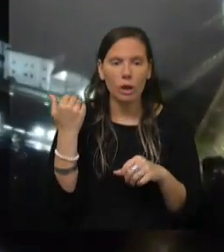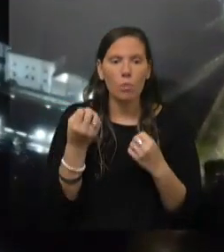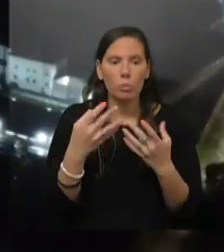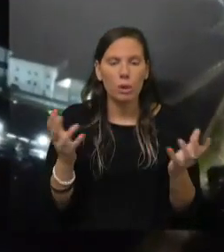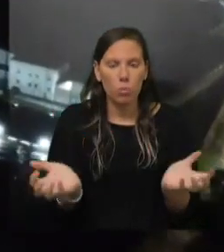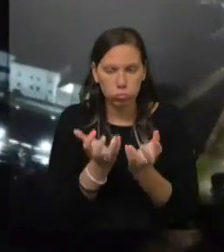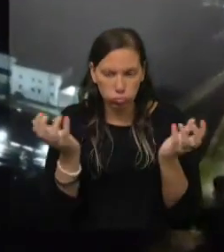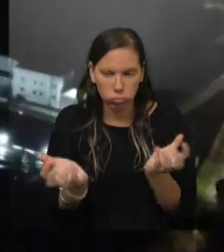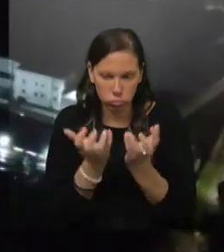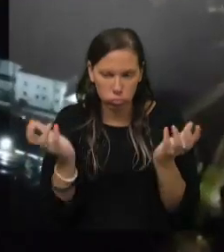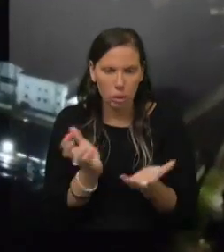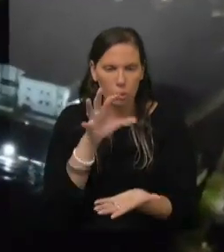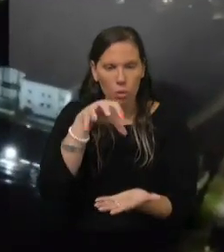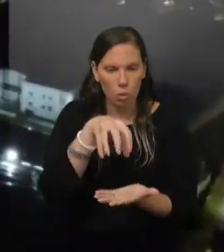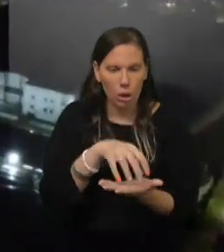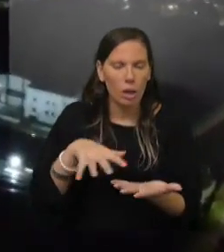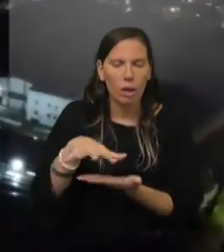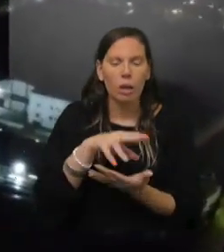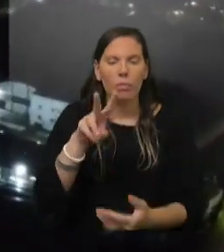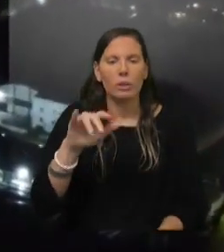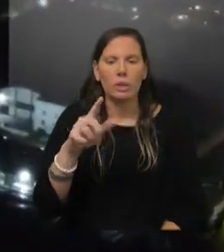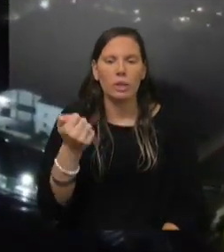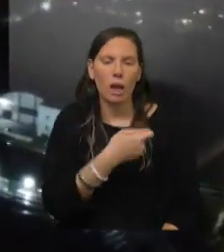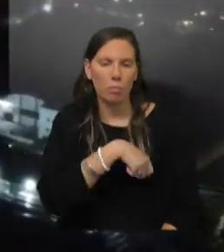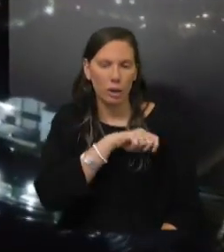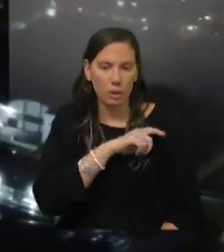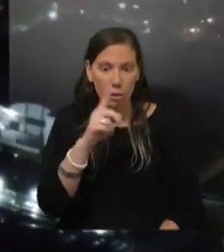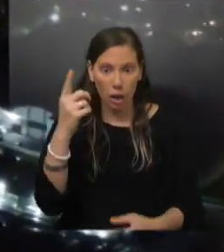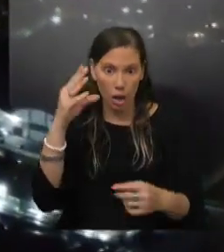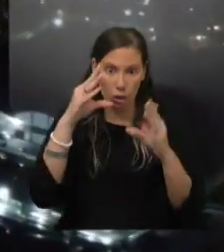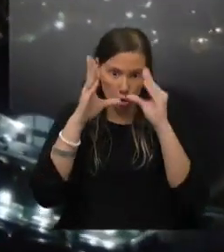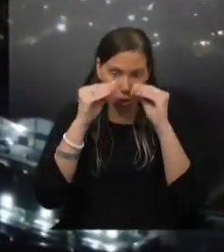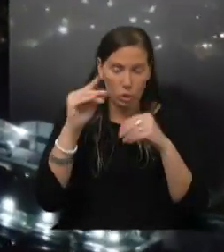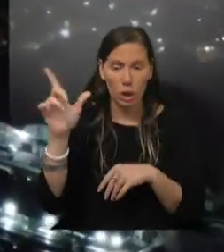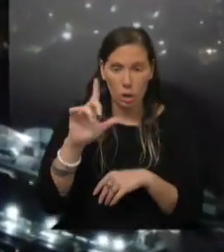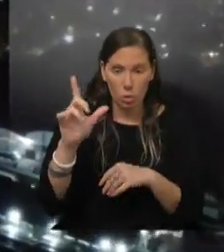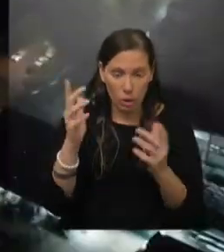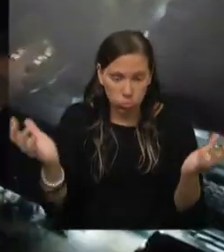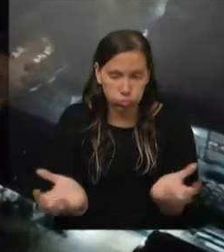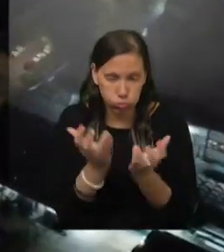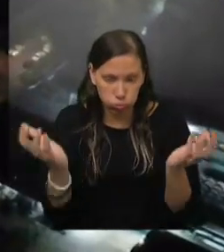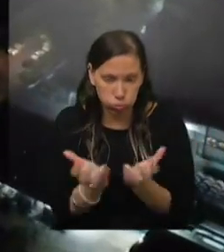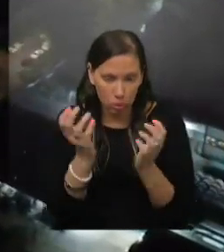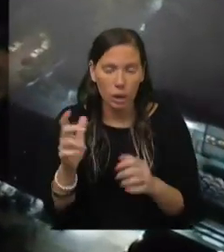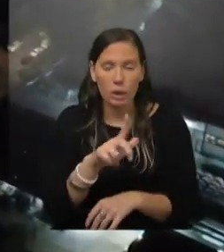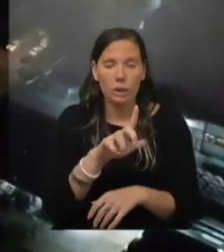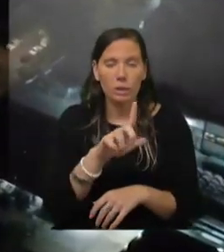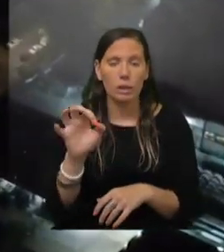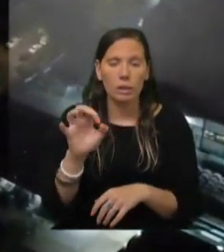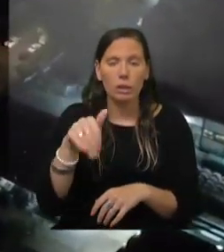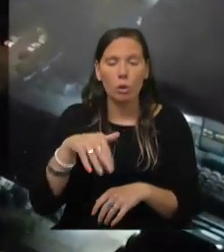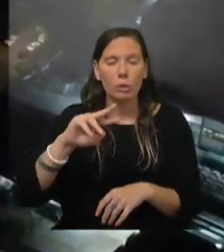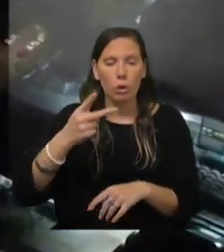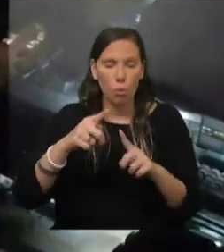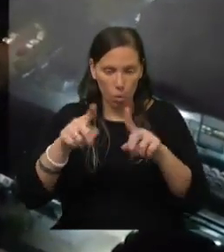un incendio en un galpón de la zona de Villa española consumió en la noche del lunes una estructura de unos 700 m cu